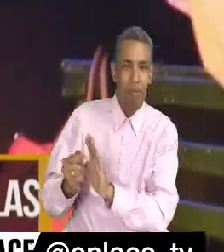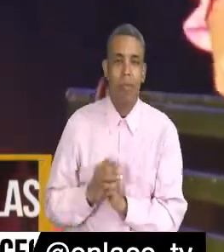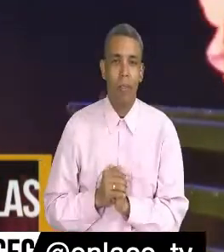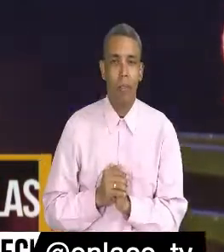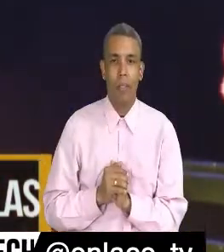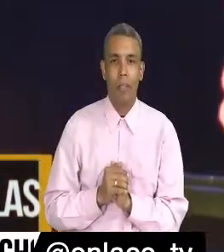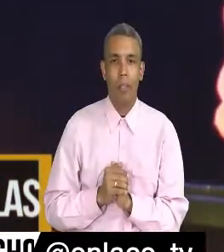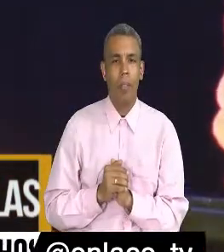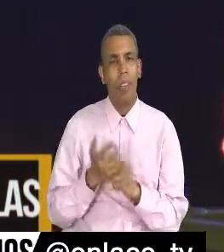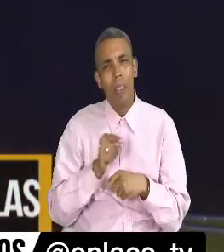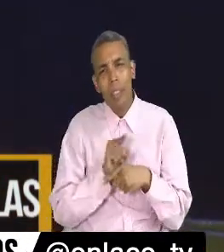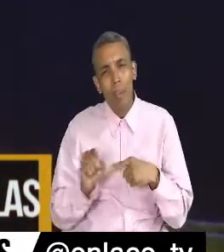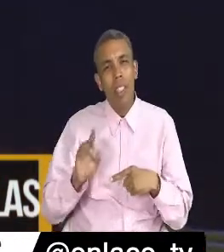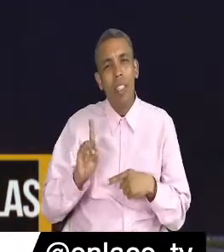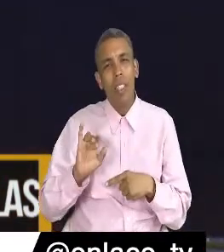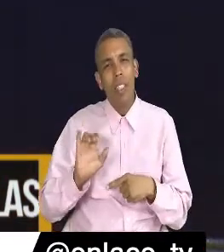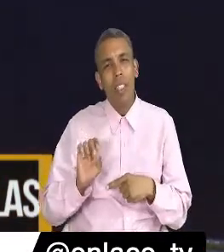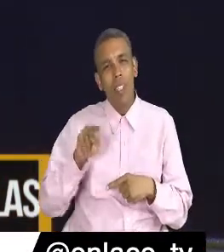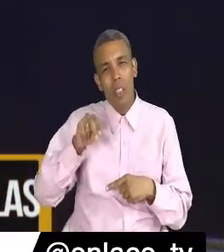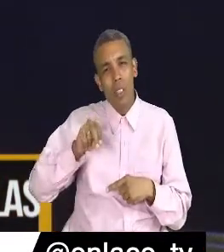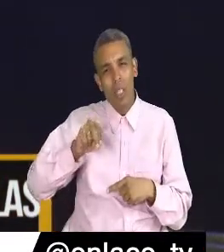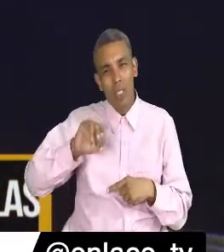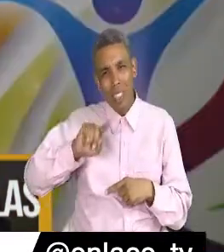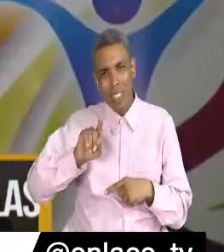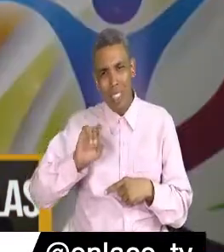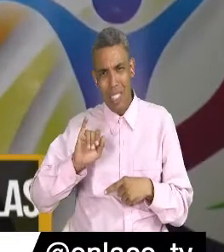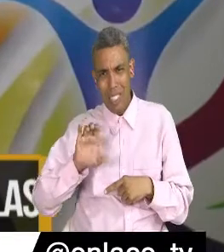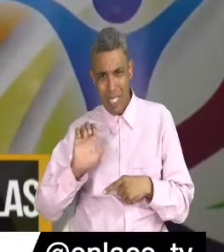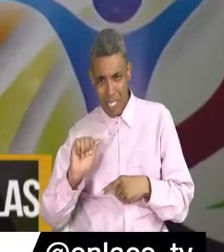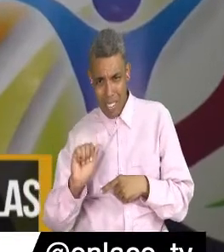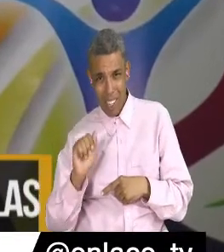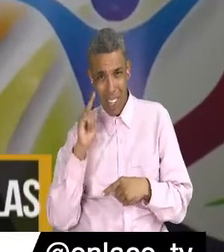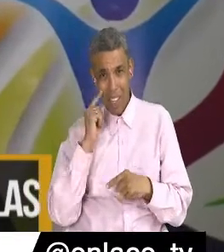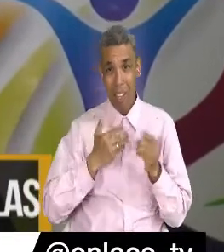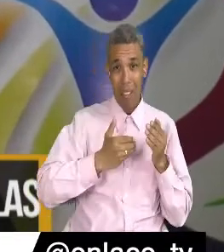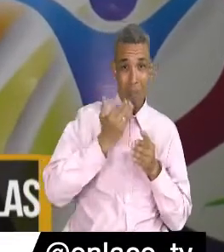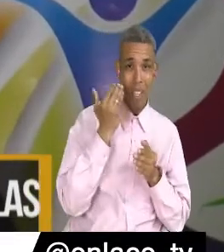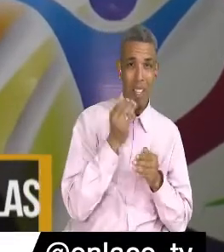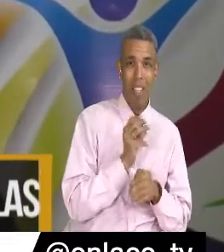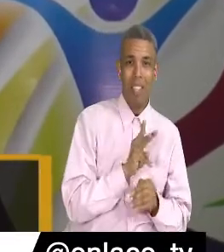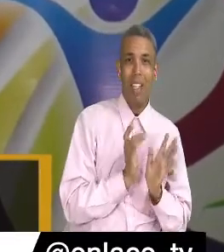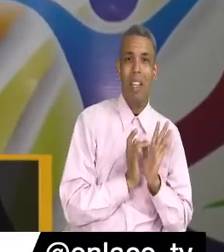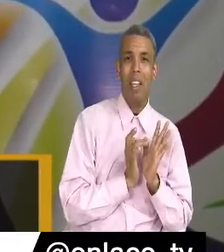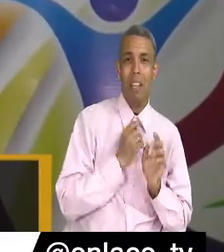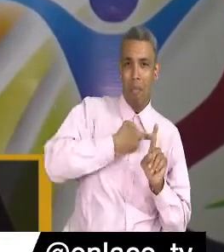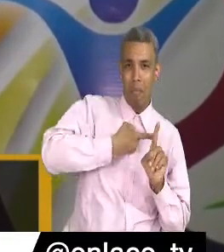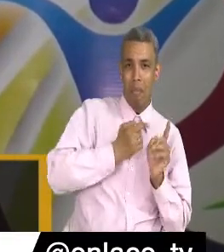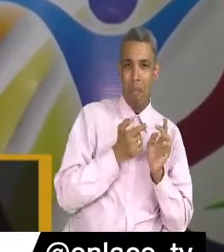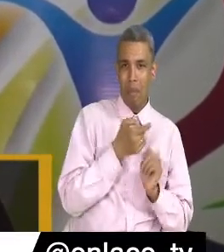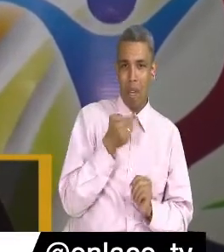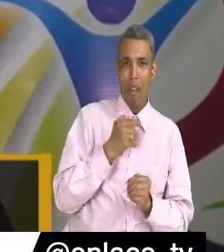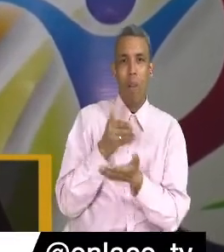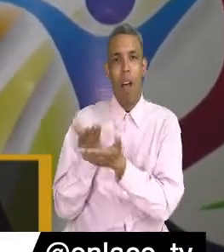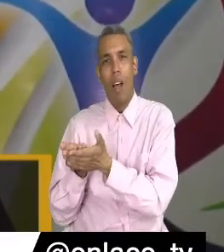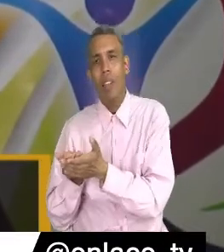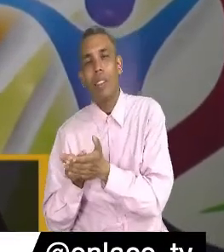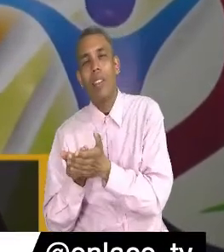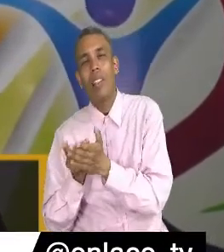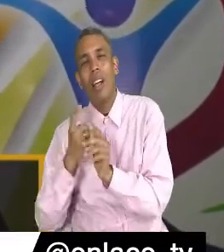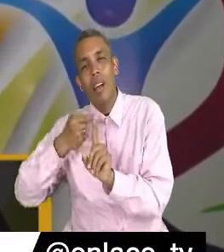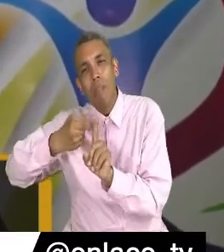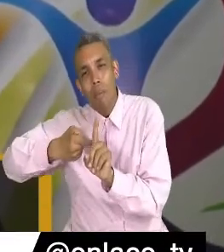Dionisíacas, inició en marzo e irá hasta mediados del mes de abril. Dionisíaca está del 13 de marzo al 13 de abril. Sí,